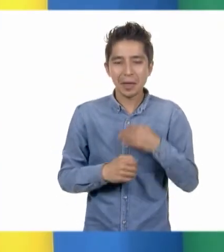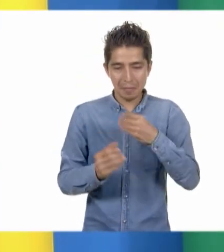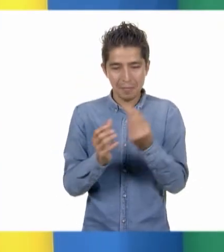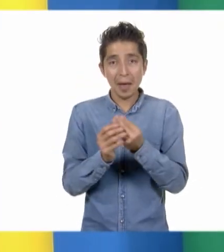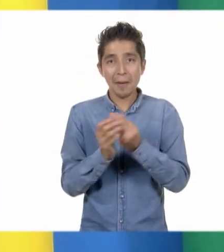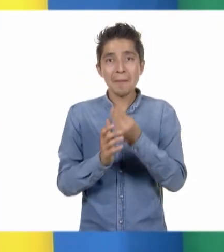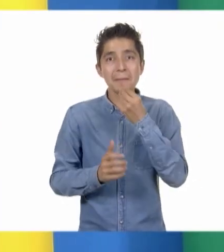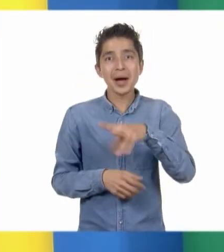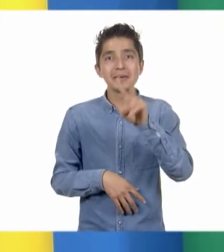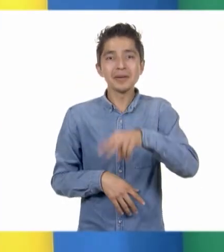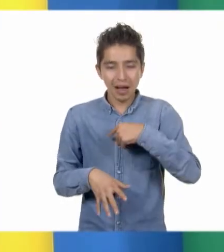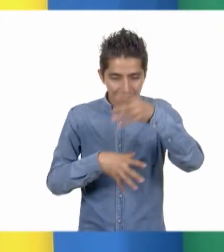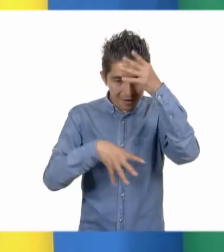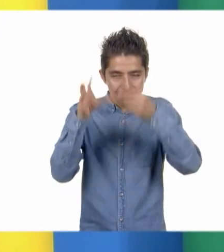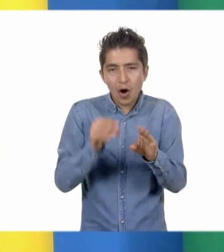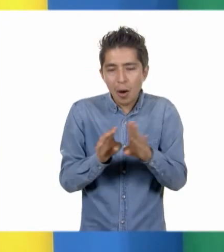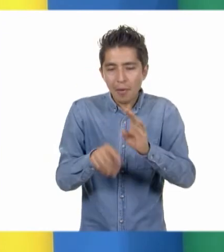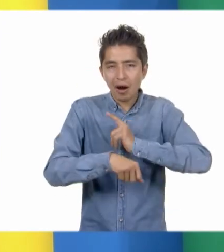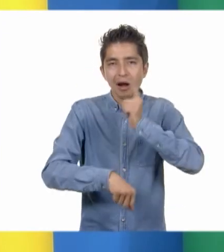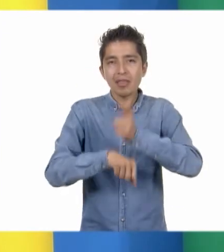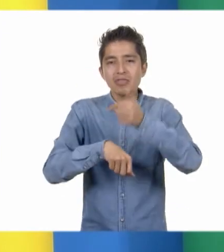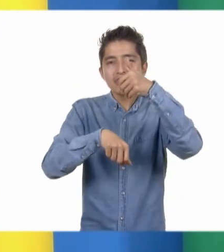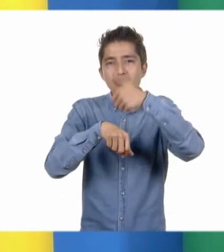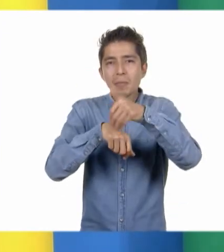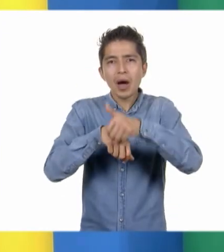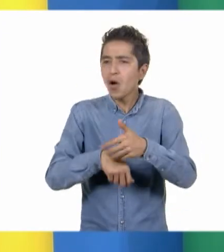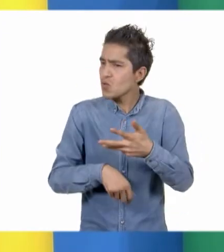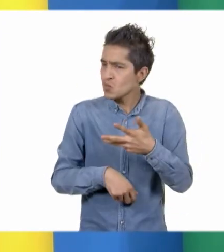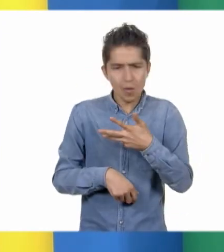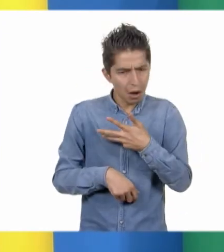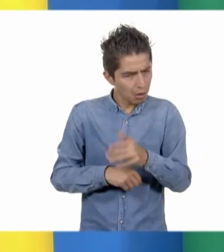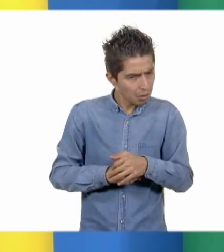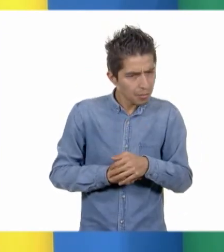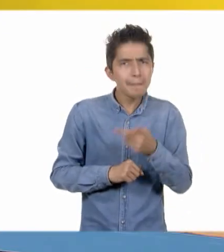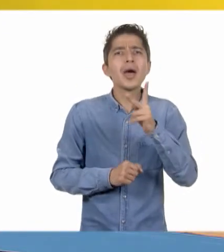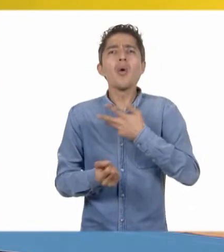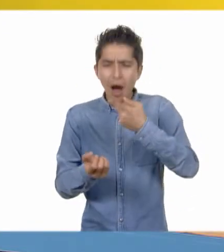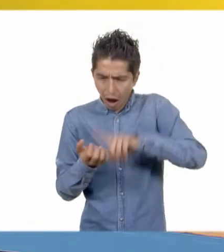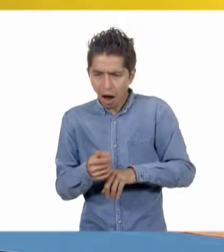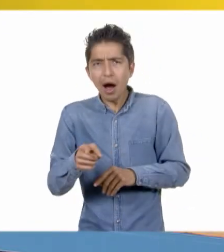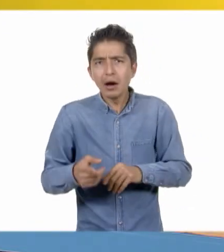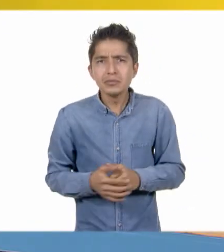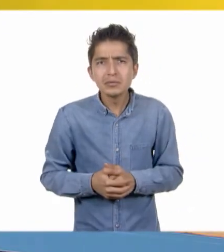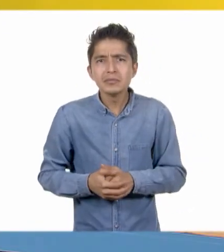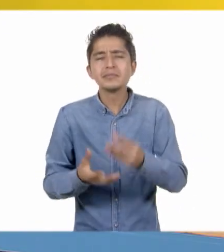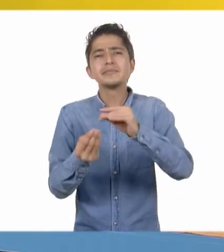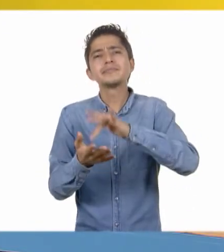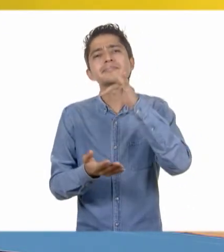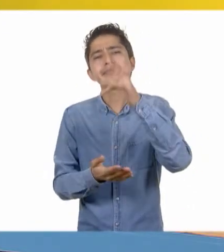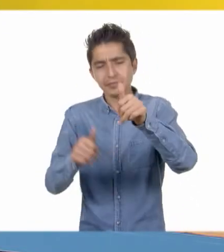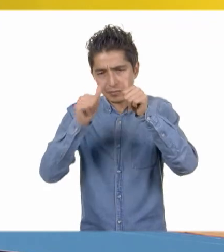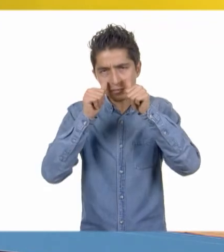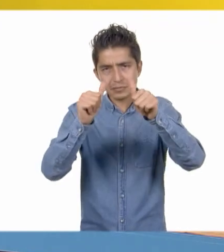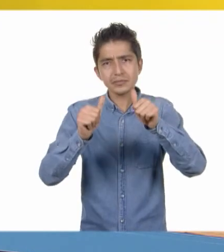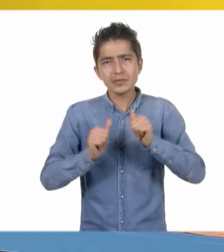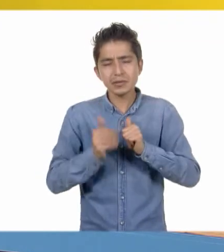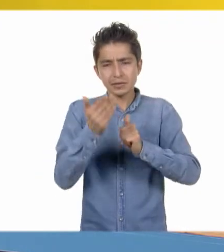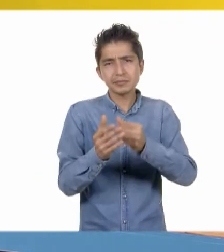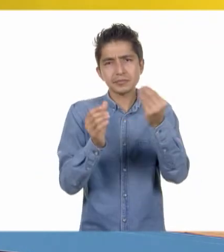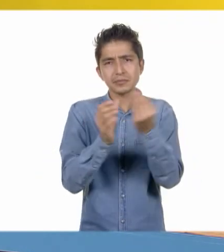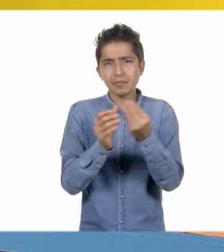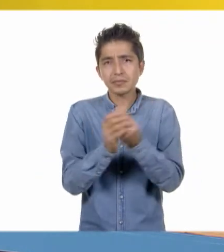hoy. Aprendimos cómo descubrir números que parecen que no existen, pero ahí están. Muchas gracias por la atención prestada a la